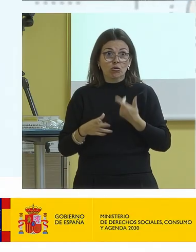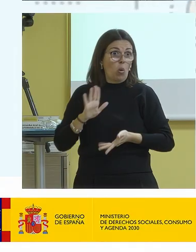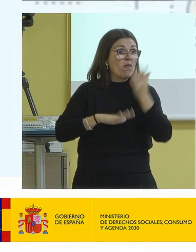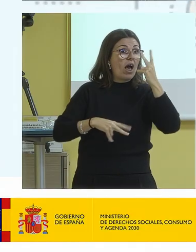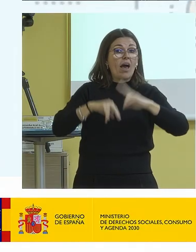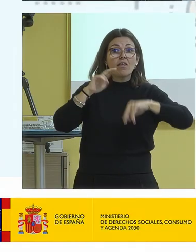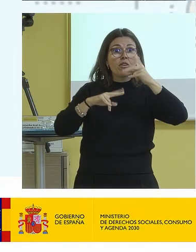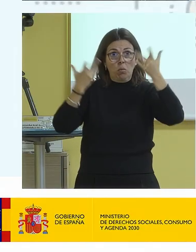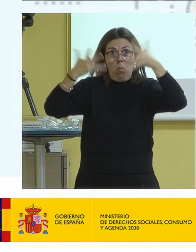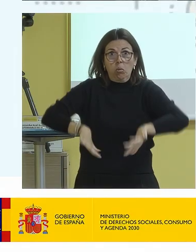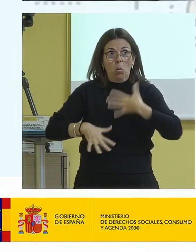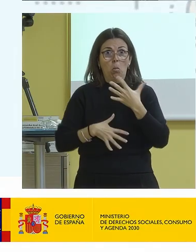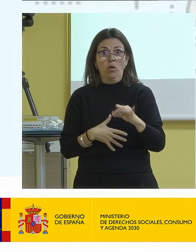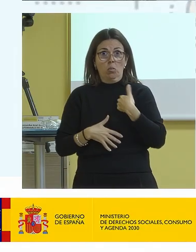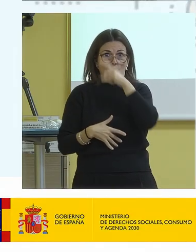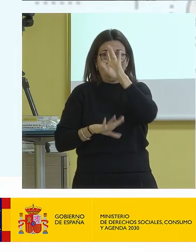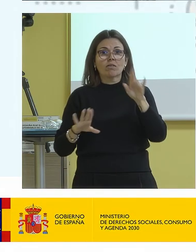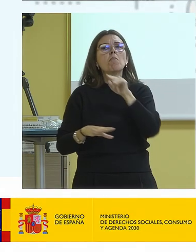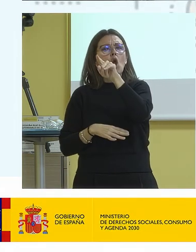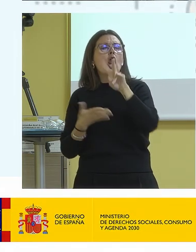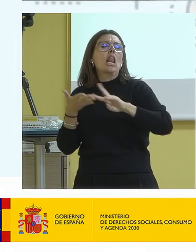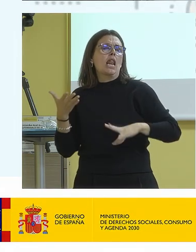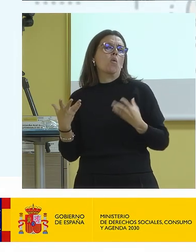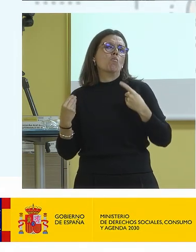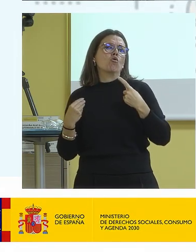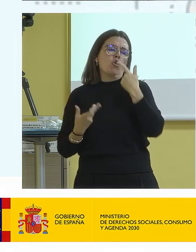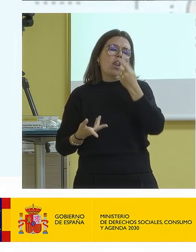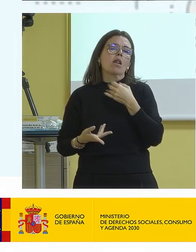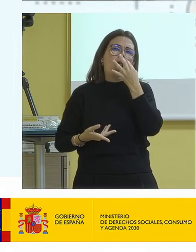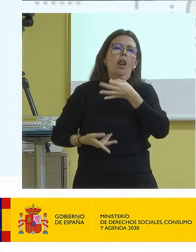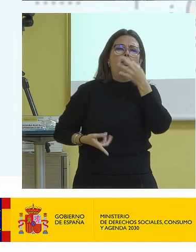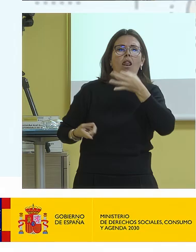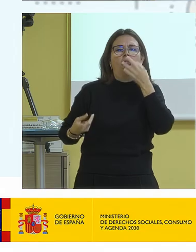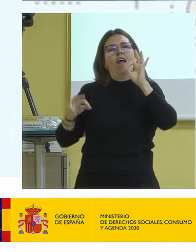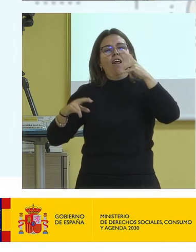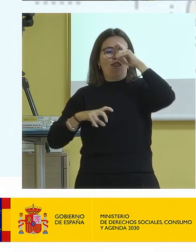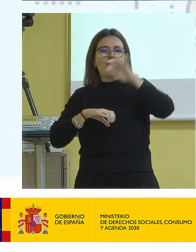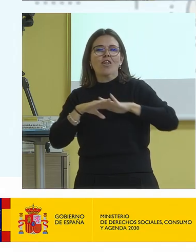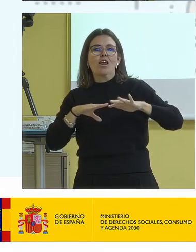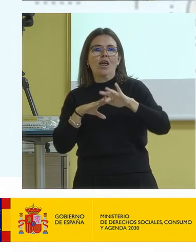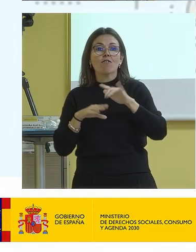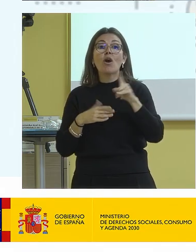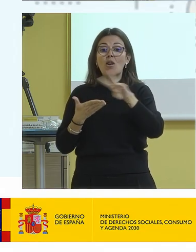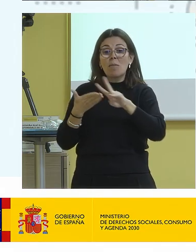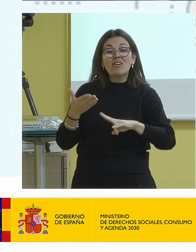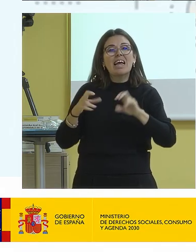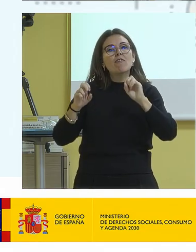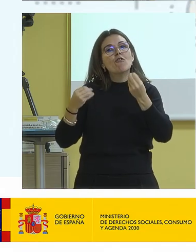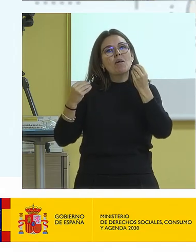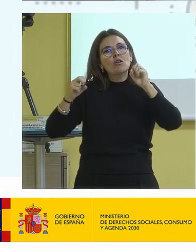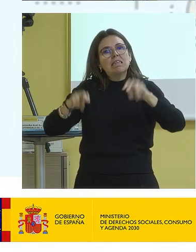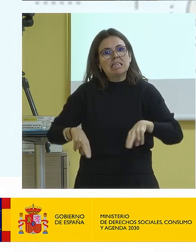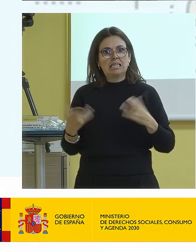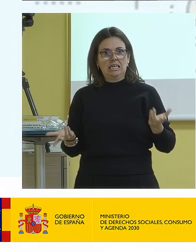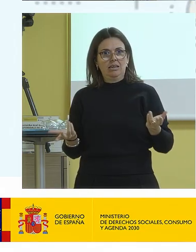¿vale? Seguramente se me caiga. Pero claro, él lee del cerebro y él puede hablar del cerebro, pero lee como una persona que no tiene formación